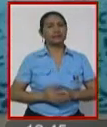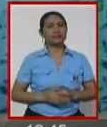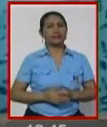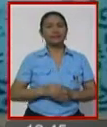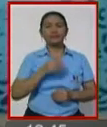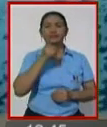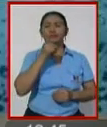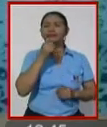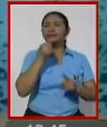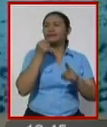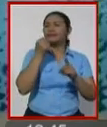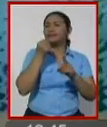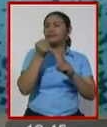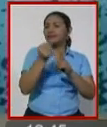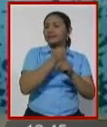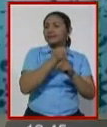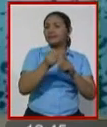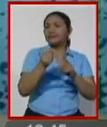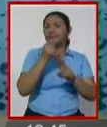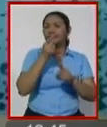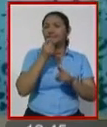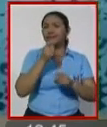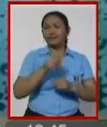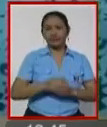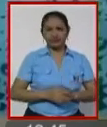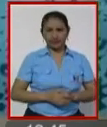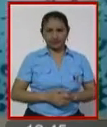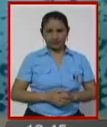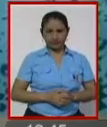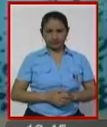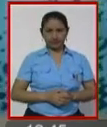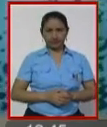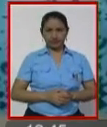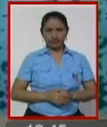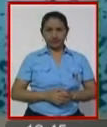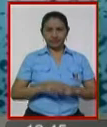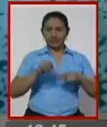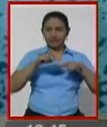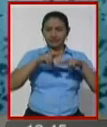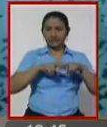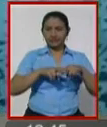a los compañeros que te golpearon? Son los que se sientan